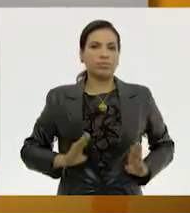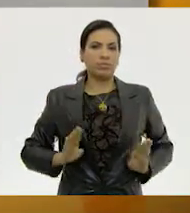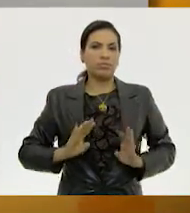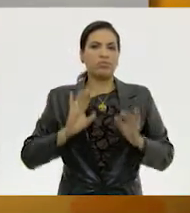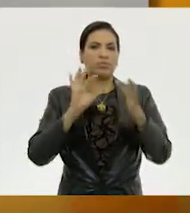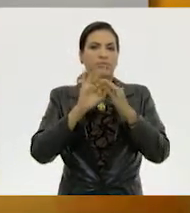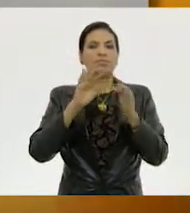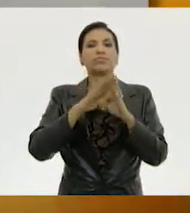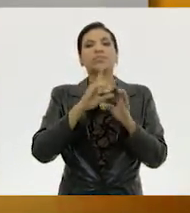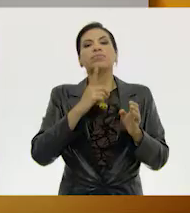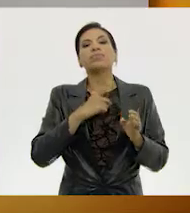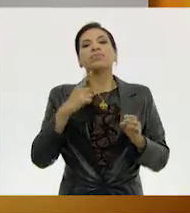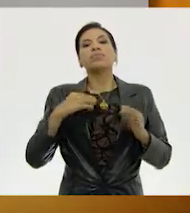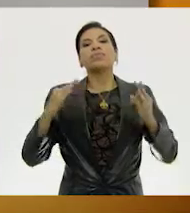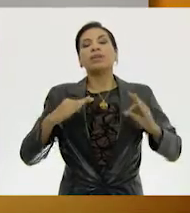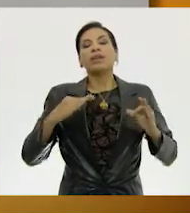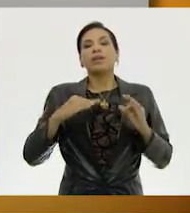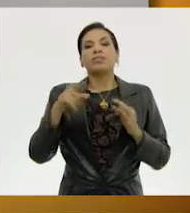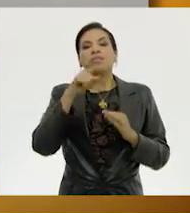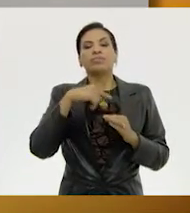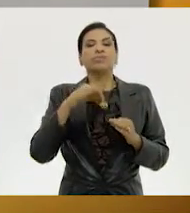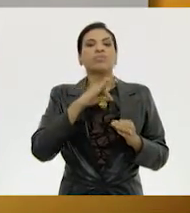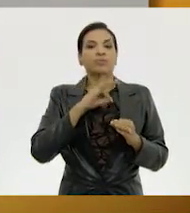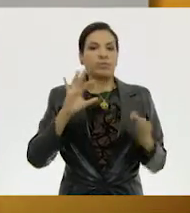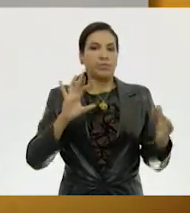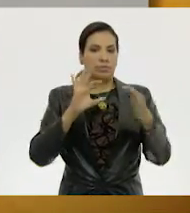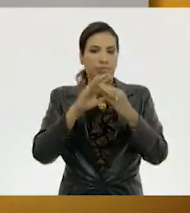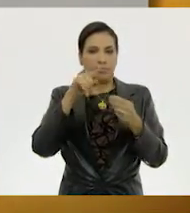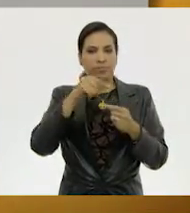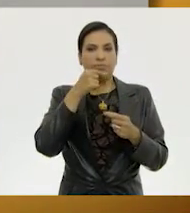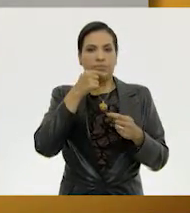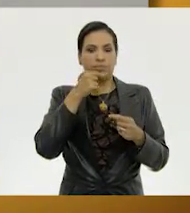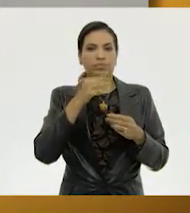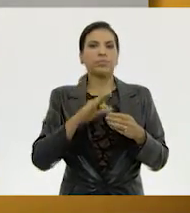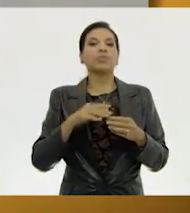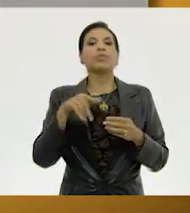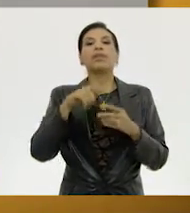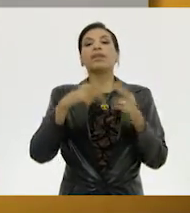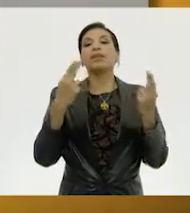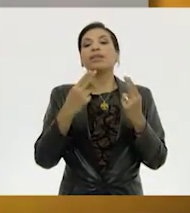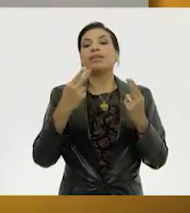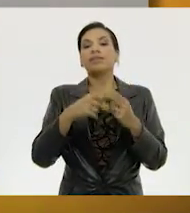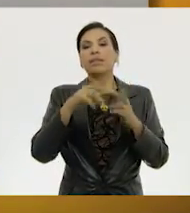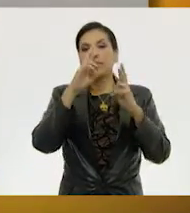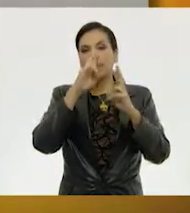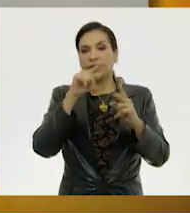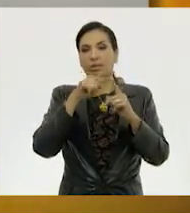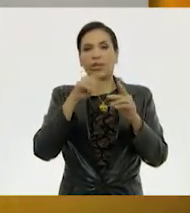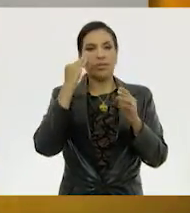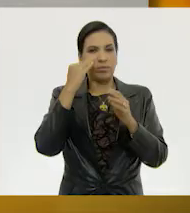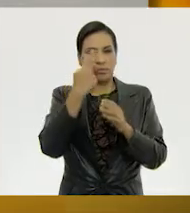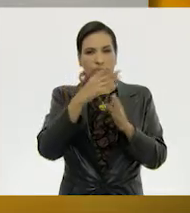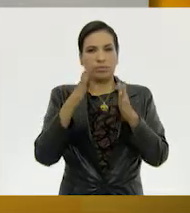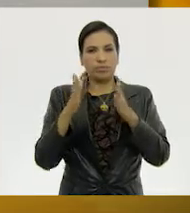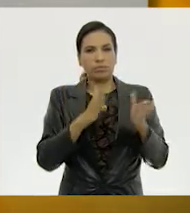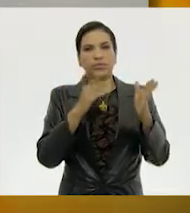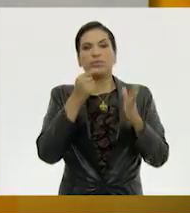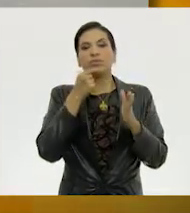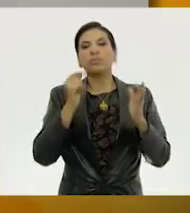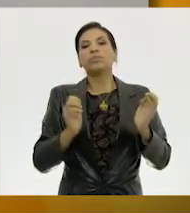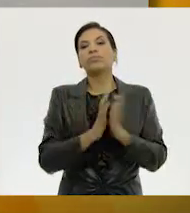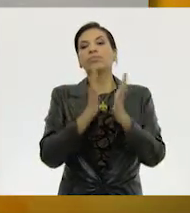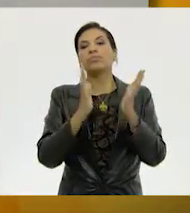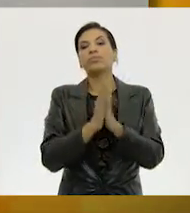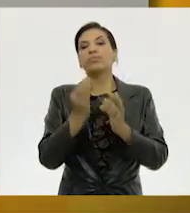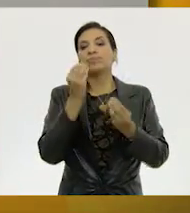relajada, además de ser flexibles para adaptarnos a ellos. La necesidad de que el adulto respete sus ritmos, que el niño participe en